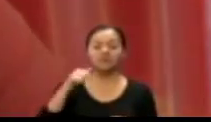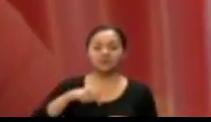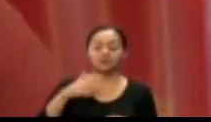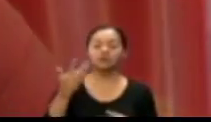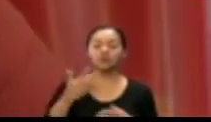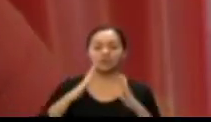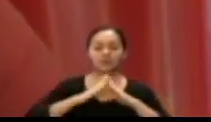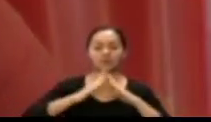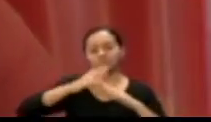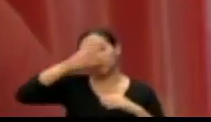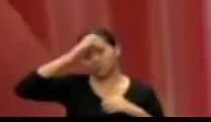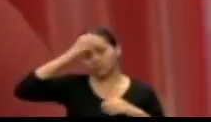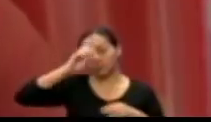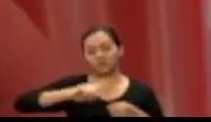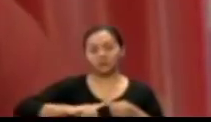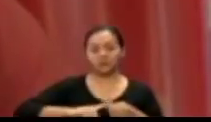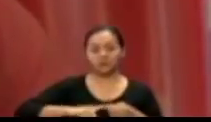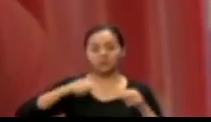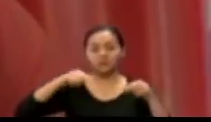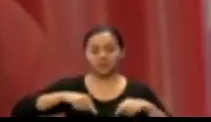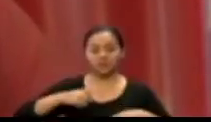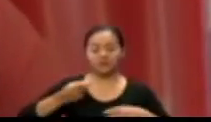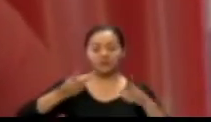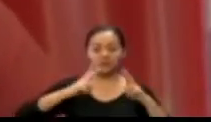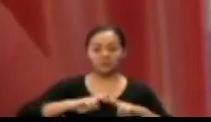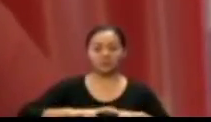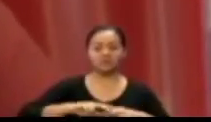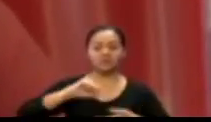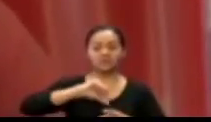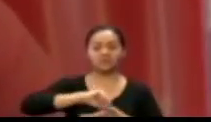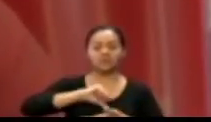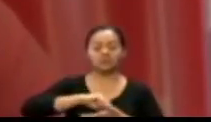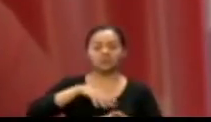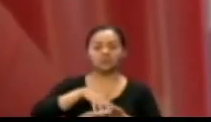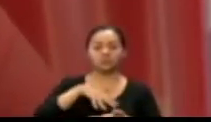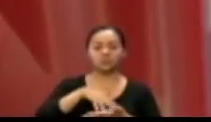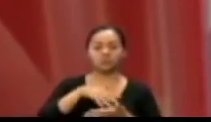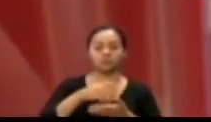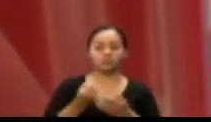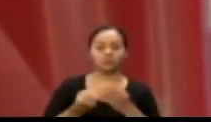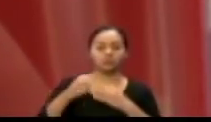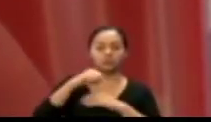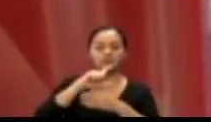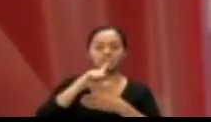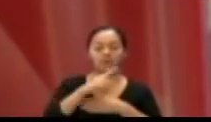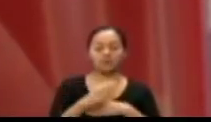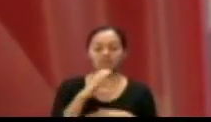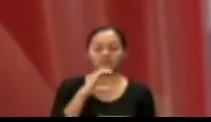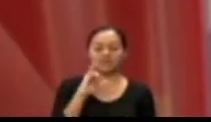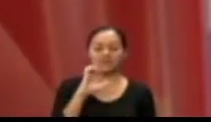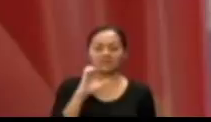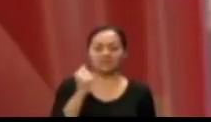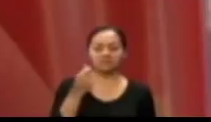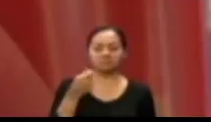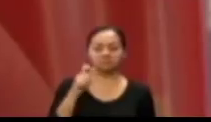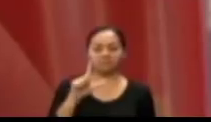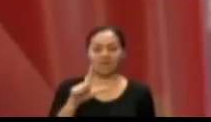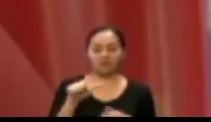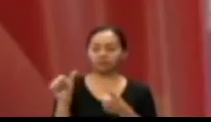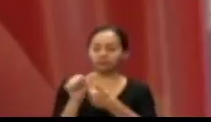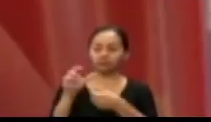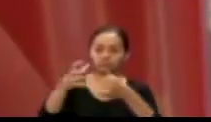Cultura Ecuatoriana y también el Centro Internacional de Estudios Superiores de Comunicación para América Latina, CIESPAL. La cita